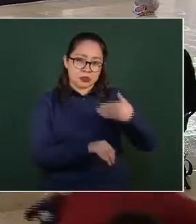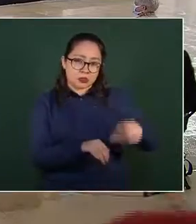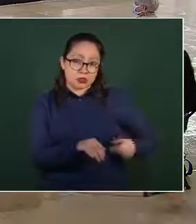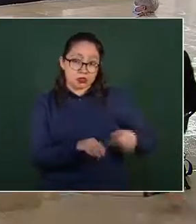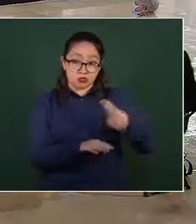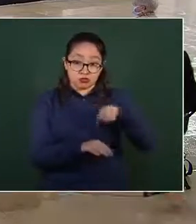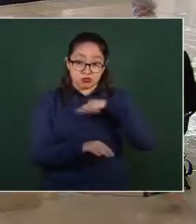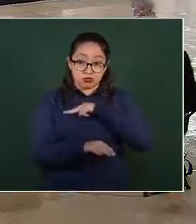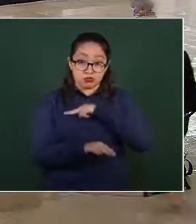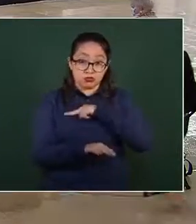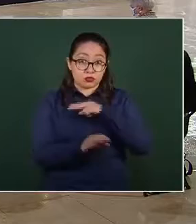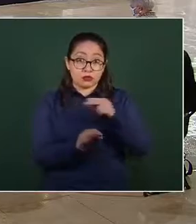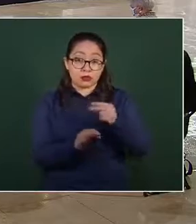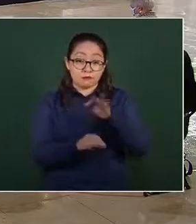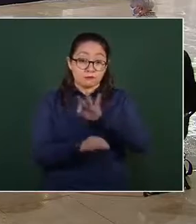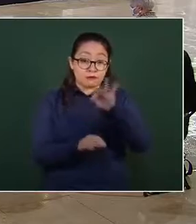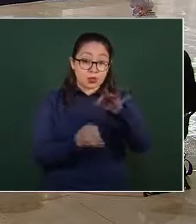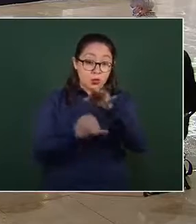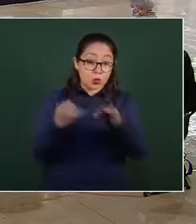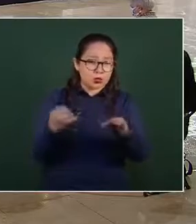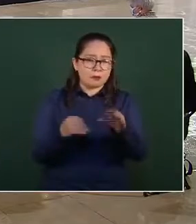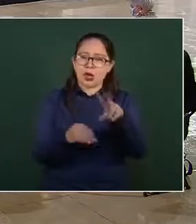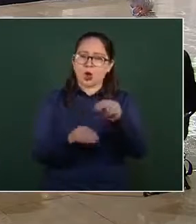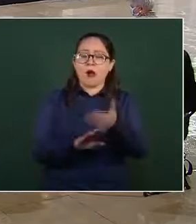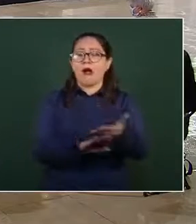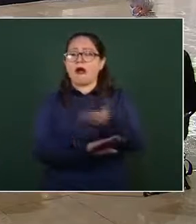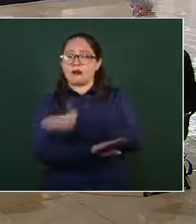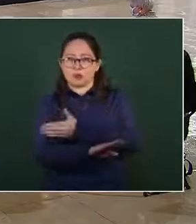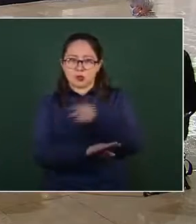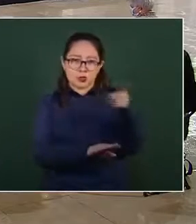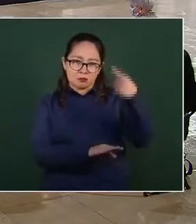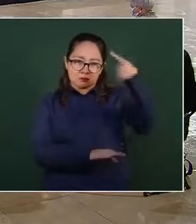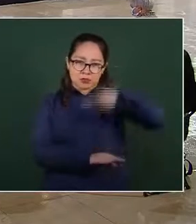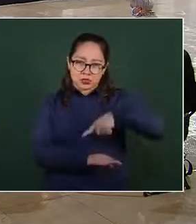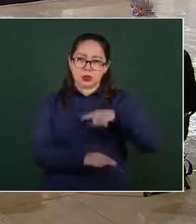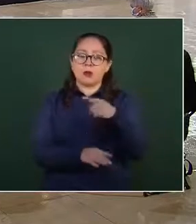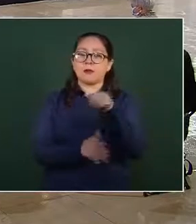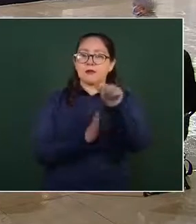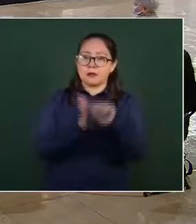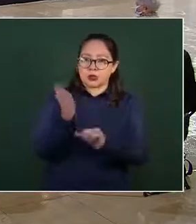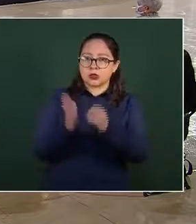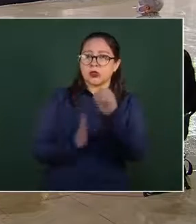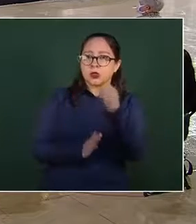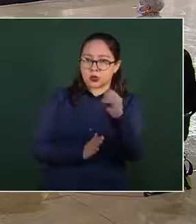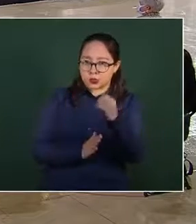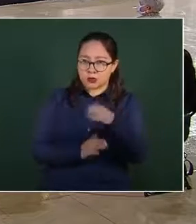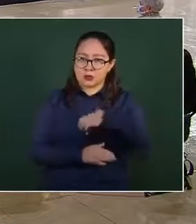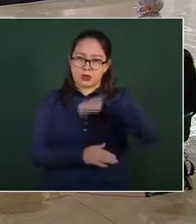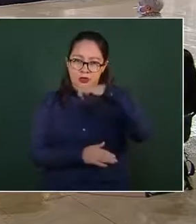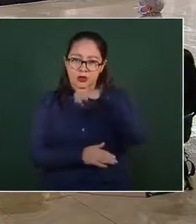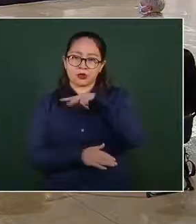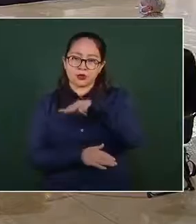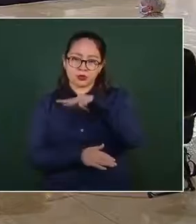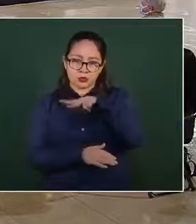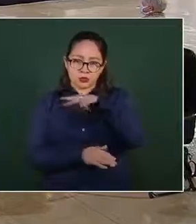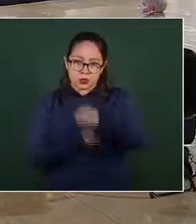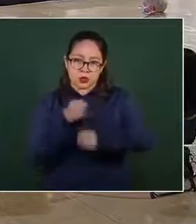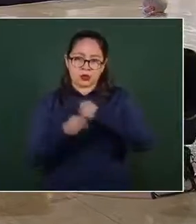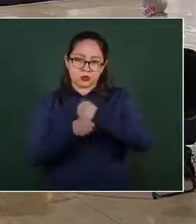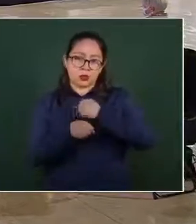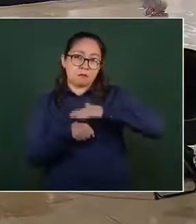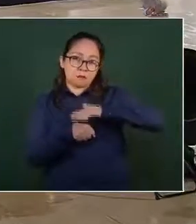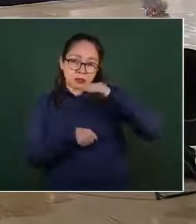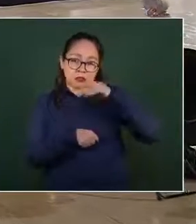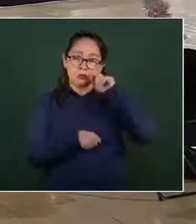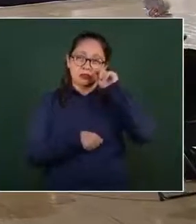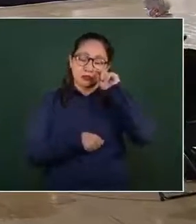programado. Bueno, instruyó que sea el mes de octubre para concluir este sector de edad de 18 y más, nosotros